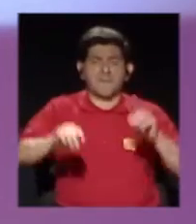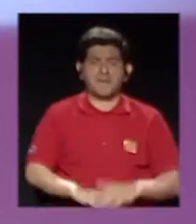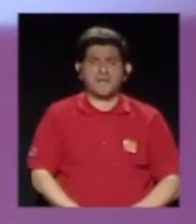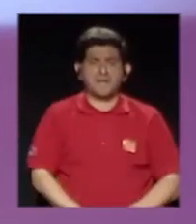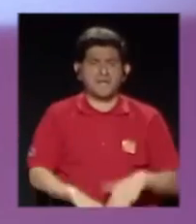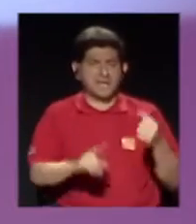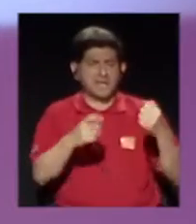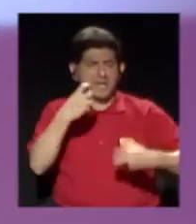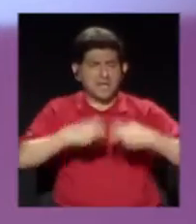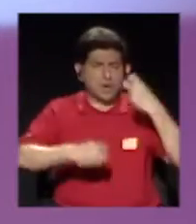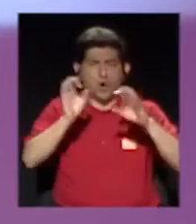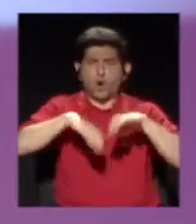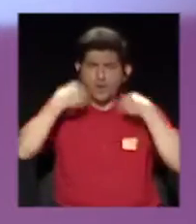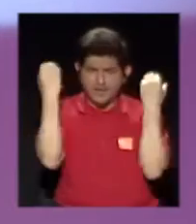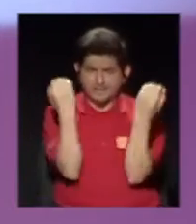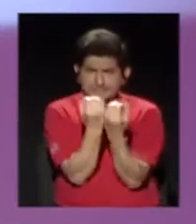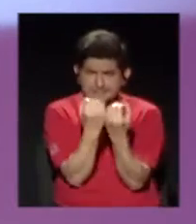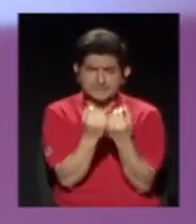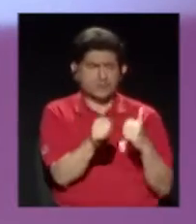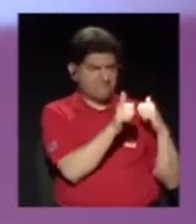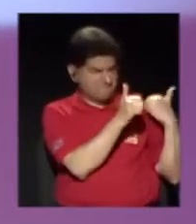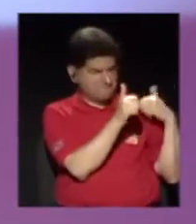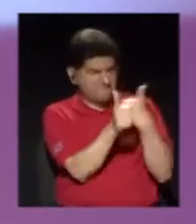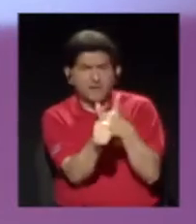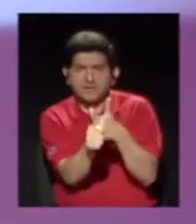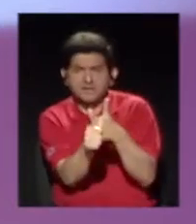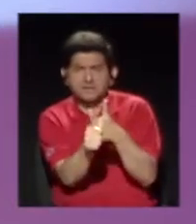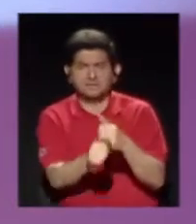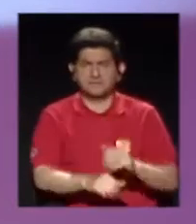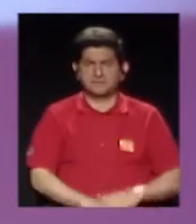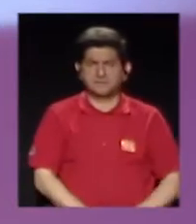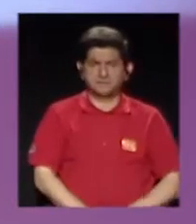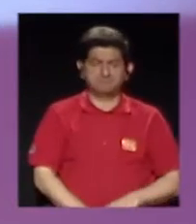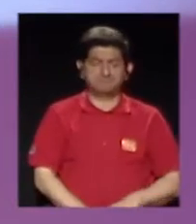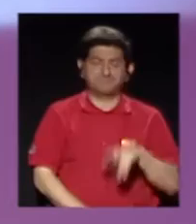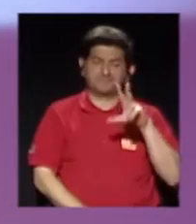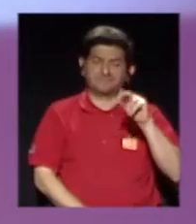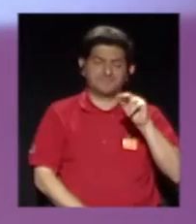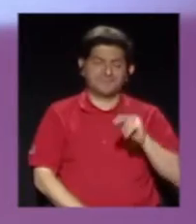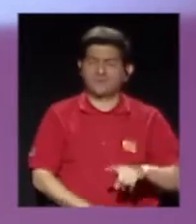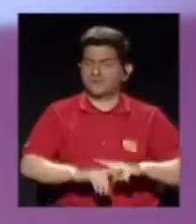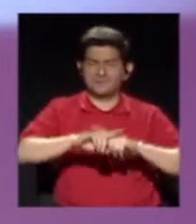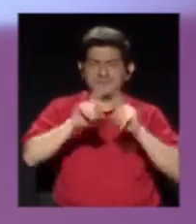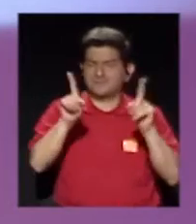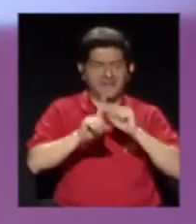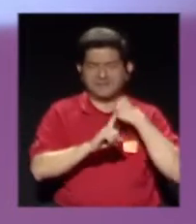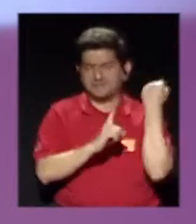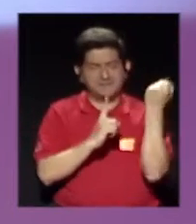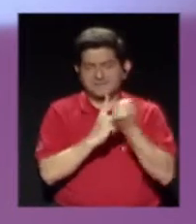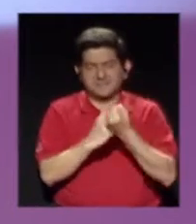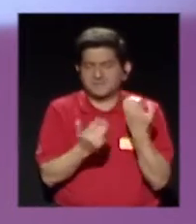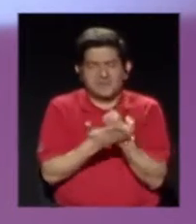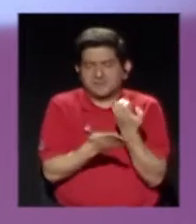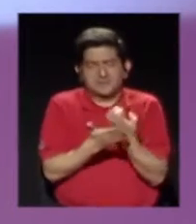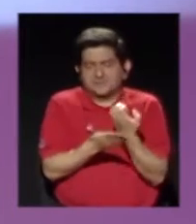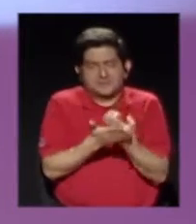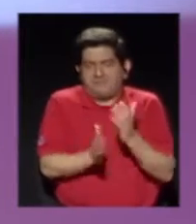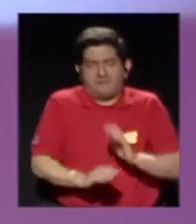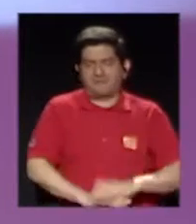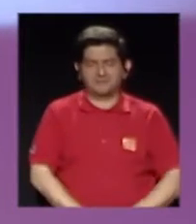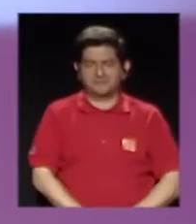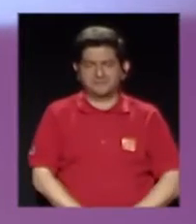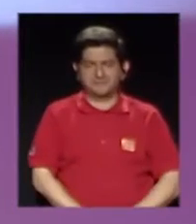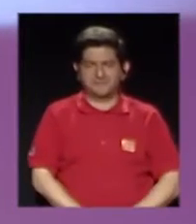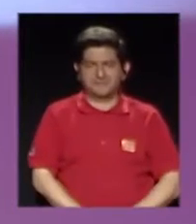del crimen organizado para perseguir no escapa a la situación económica diferencia no